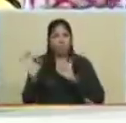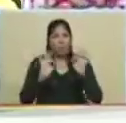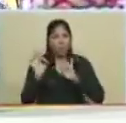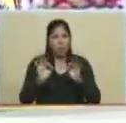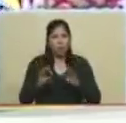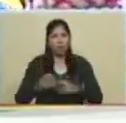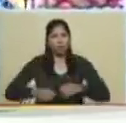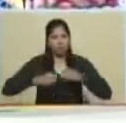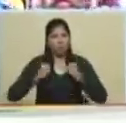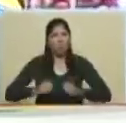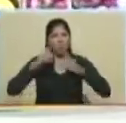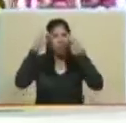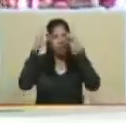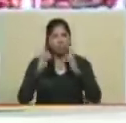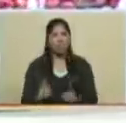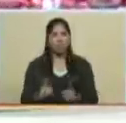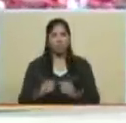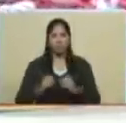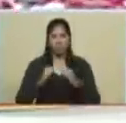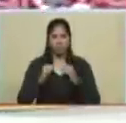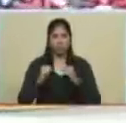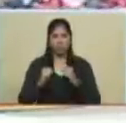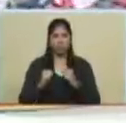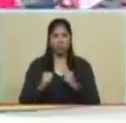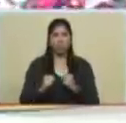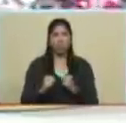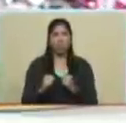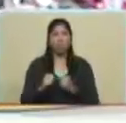decididos firmemente.